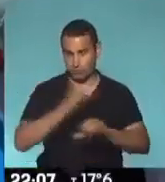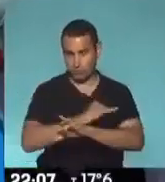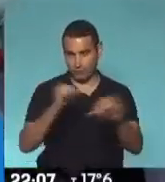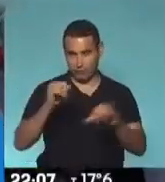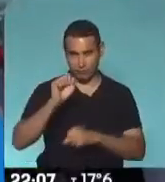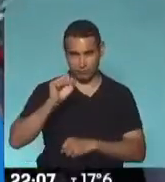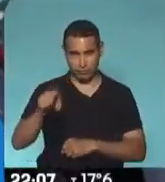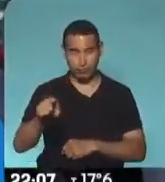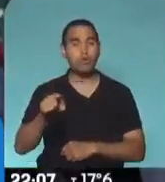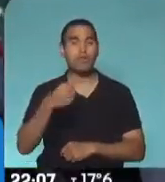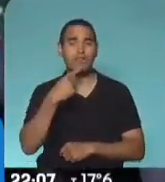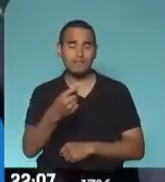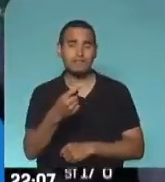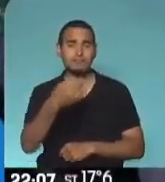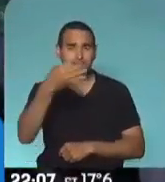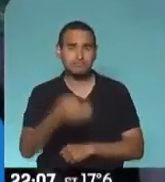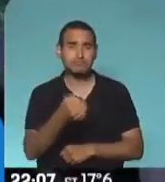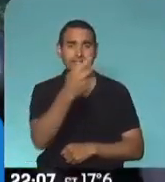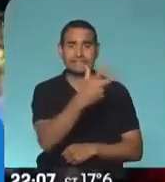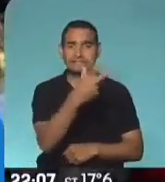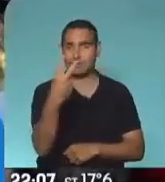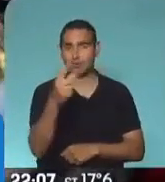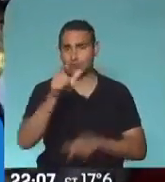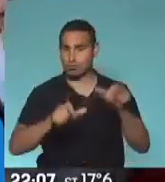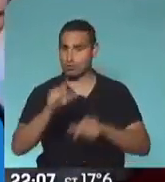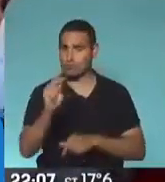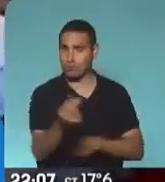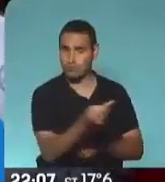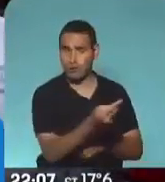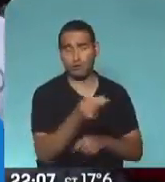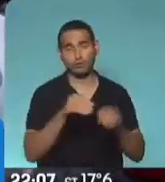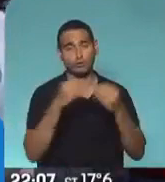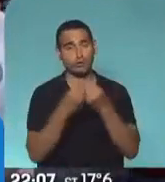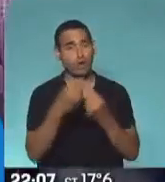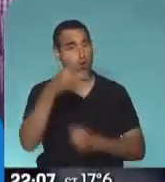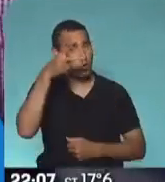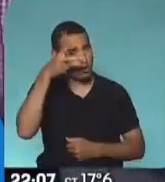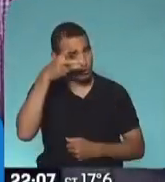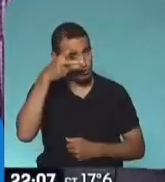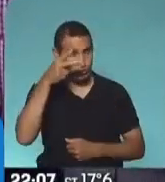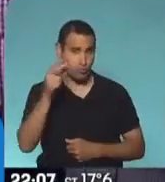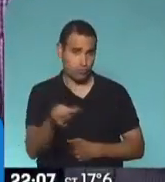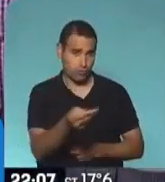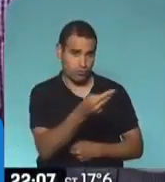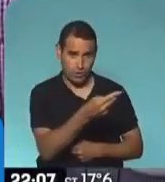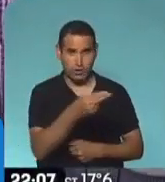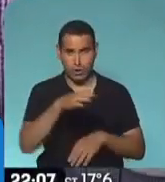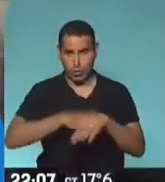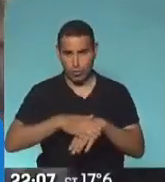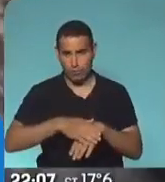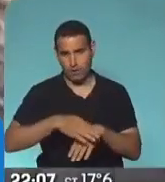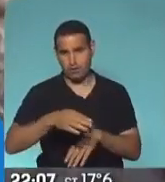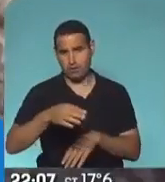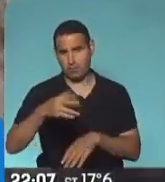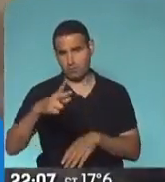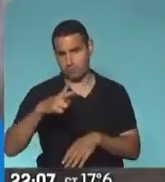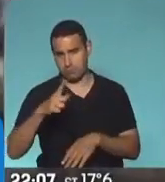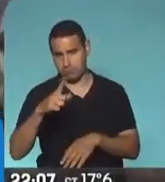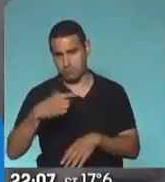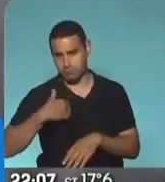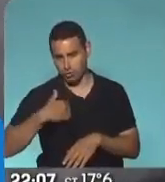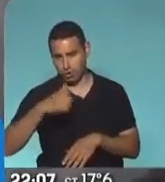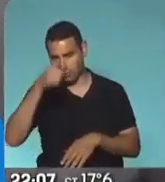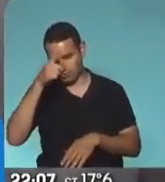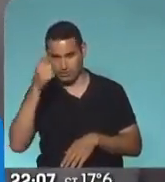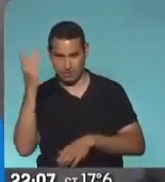Defensoría arrojó un saldo de al menos 32 muertos, elevando a 8 la cantidad de fallecidos en la represión policial militar al bloqueo de la